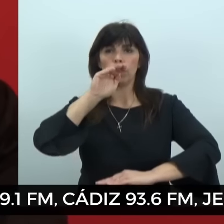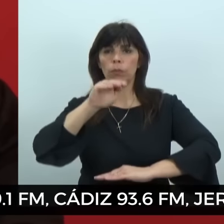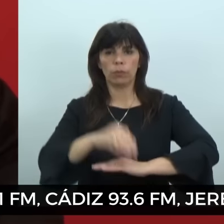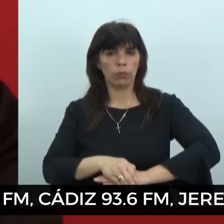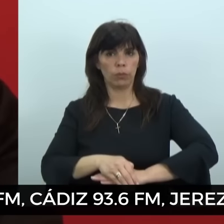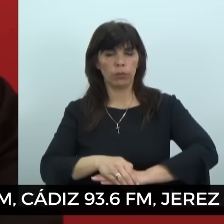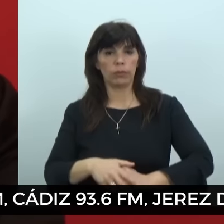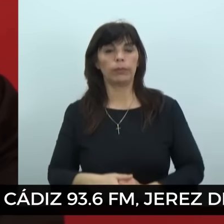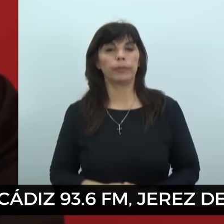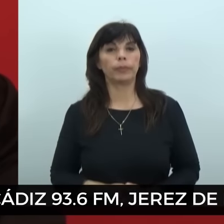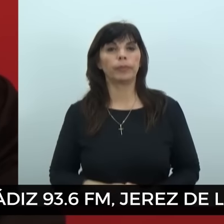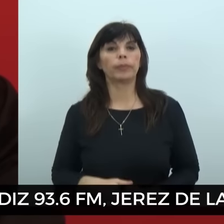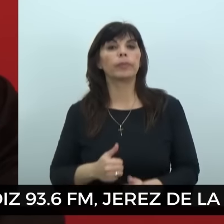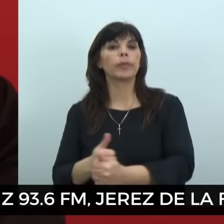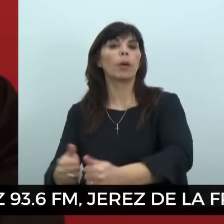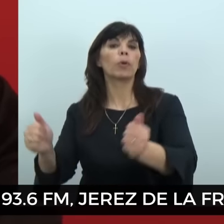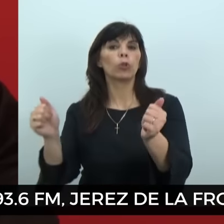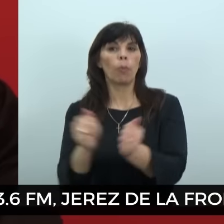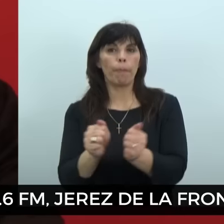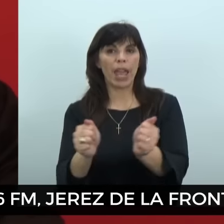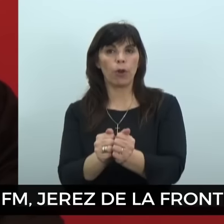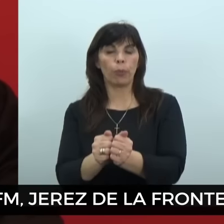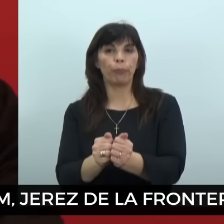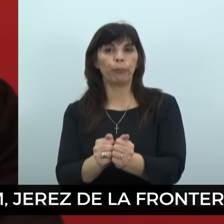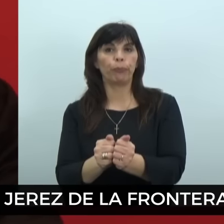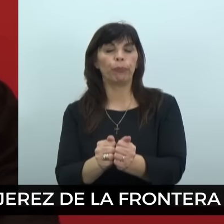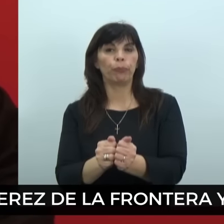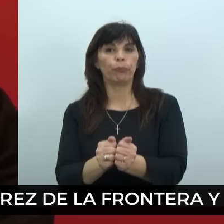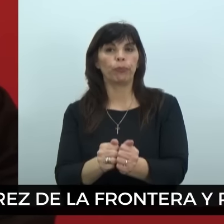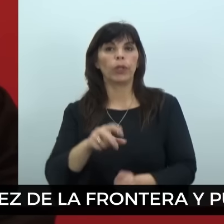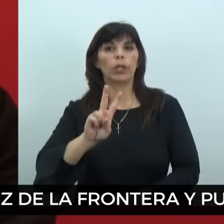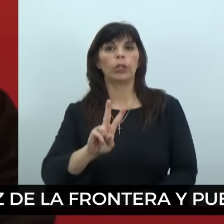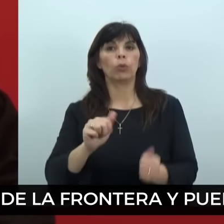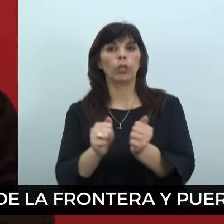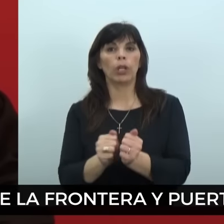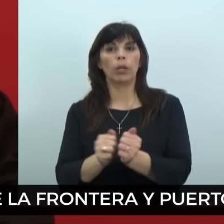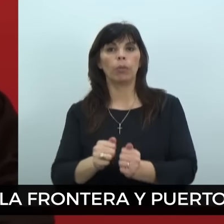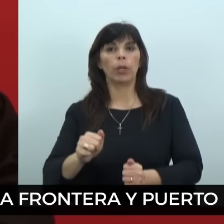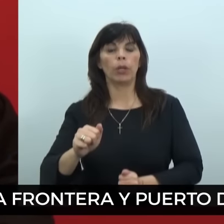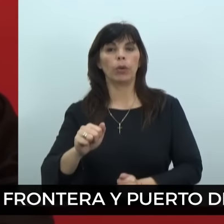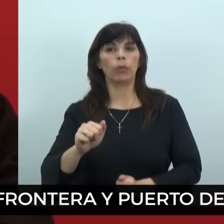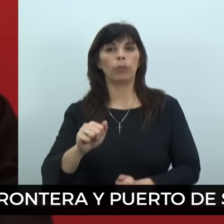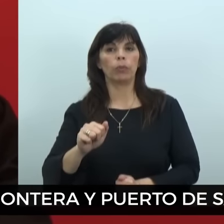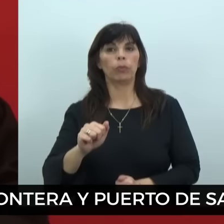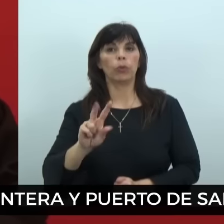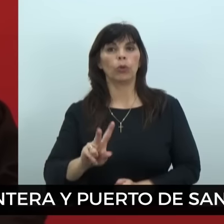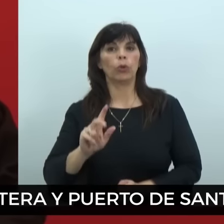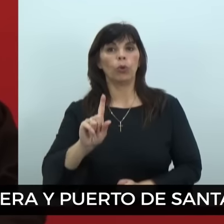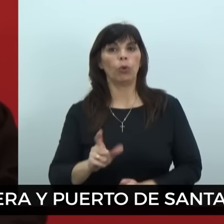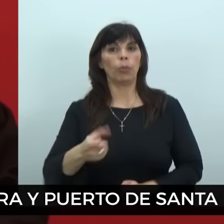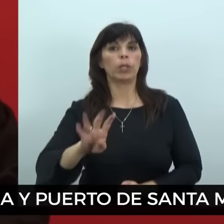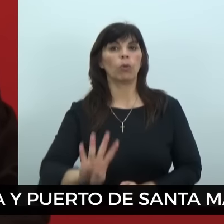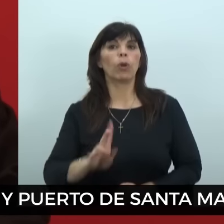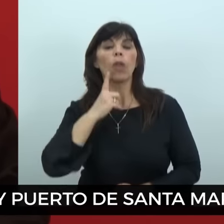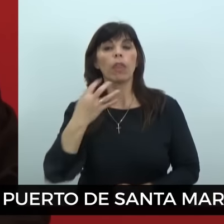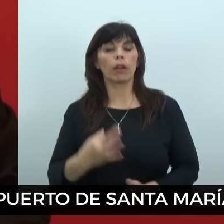Y el apóstol Pedro, capítulo 2 de Pedro 2, capítulo 1, versículo 4,